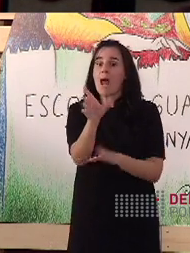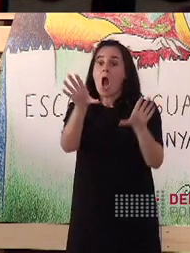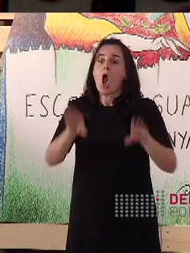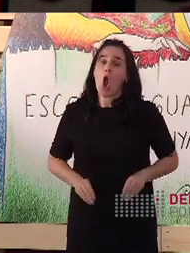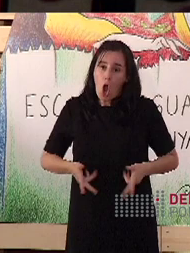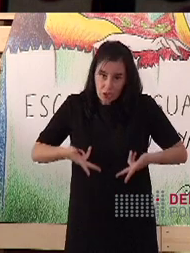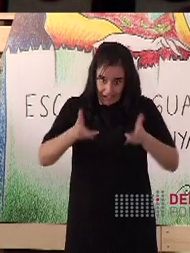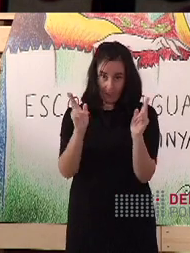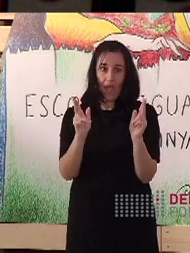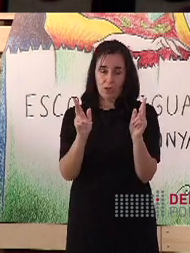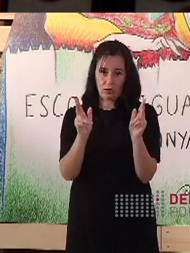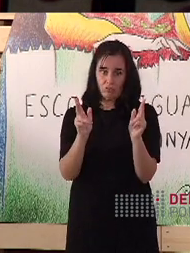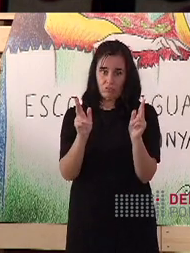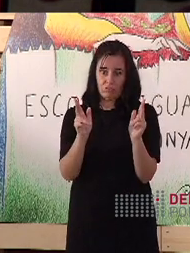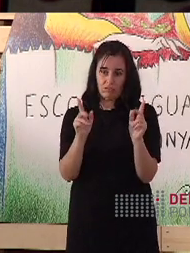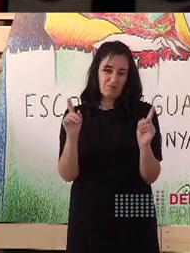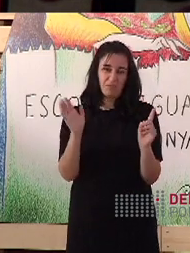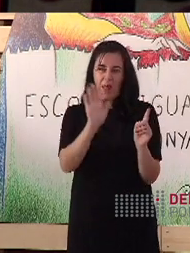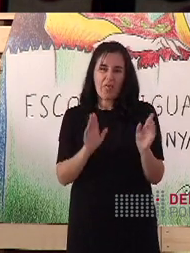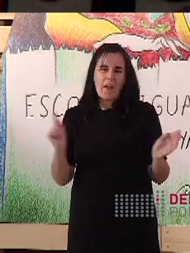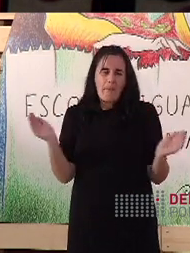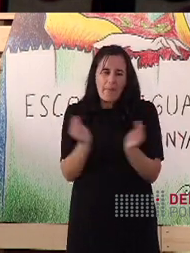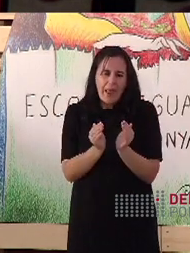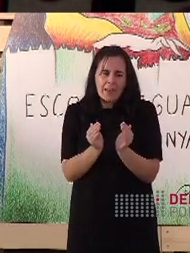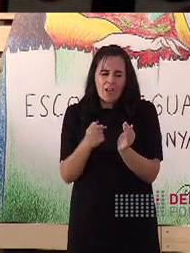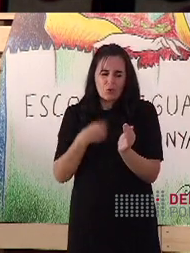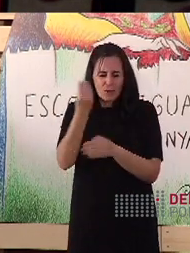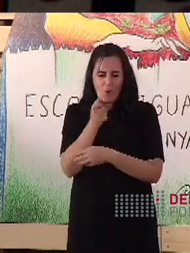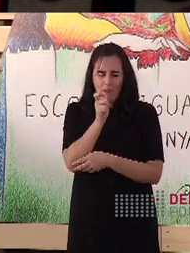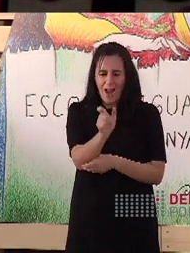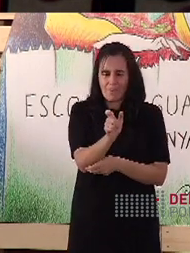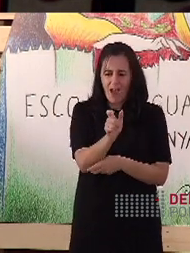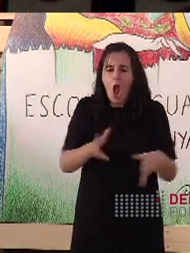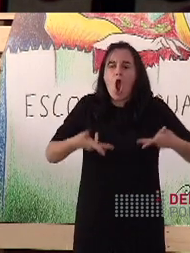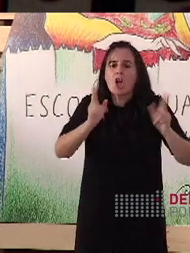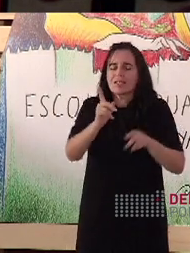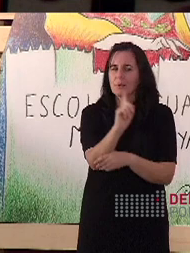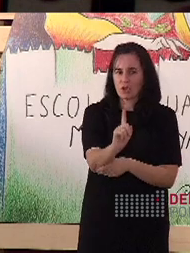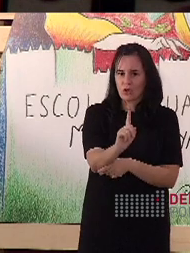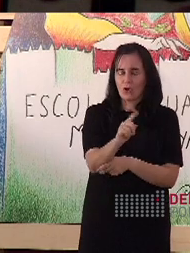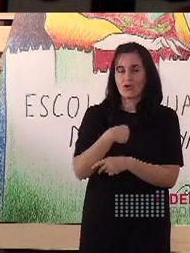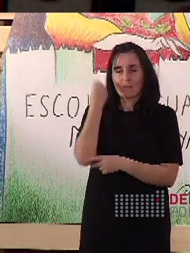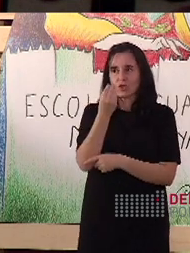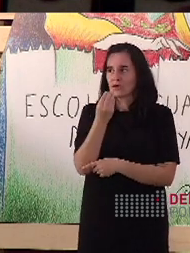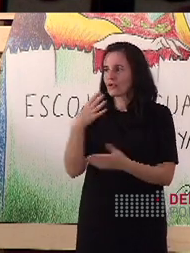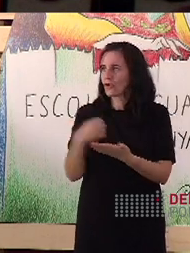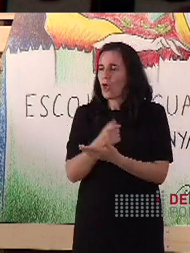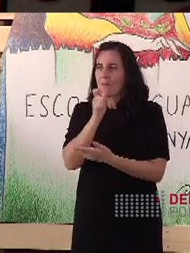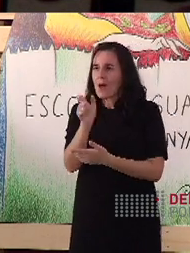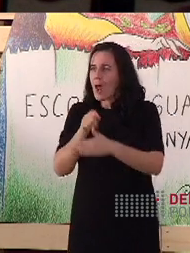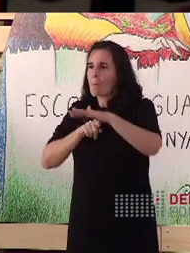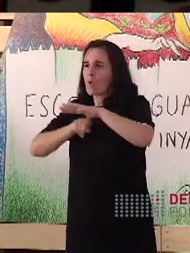pequena, eu creo que non é a palabra consentimento, é que todo o que é progreso e humanidade,